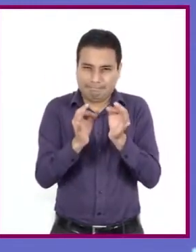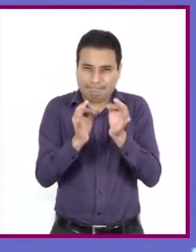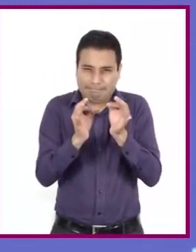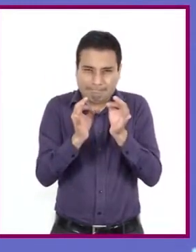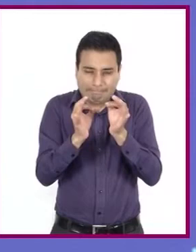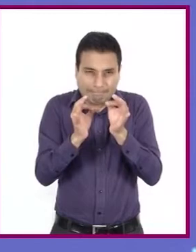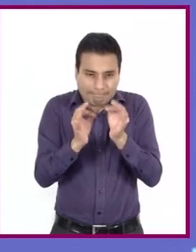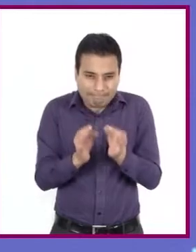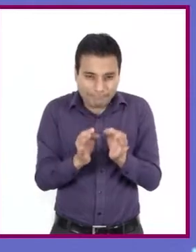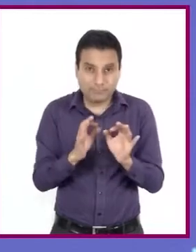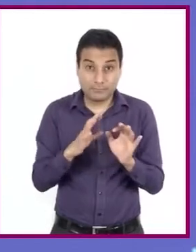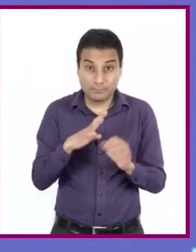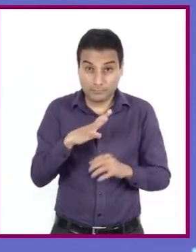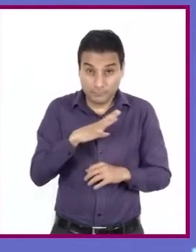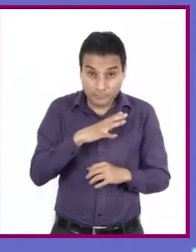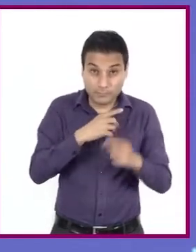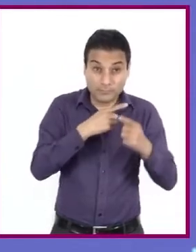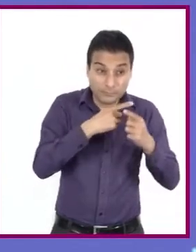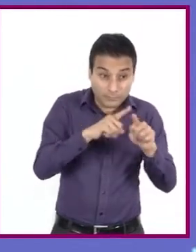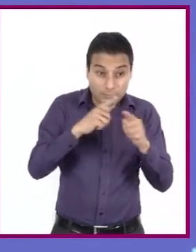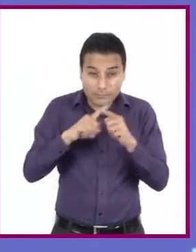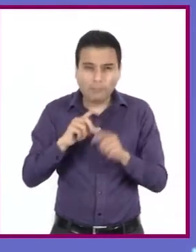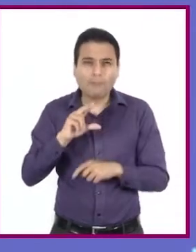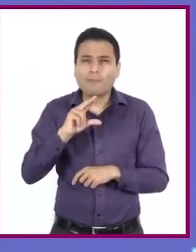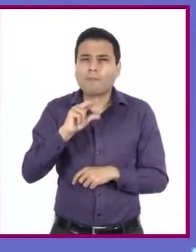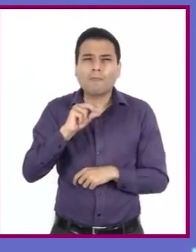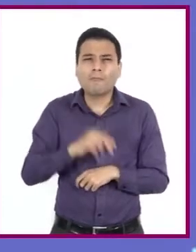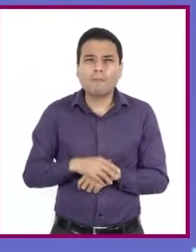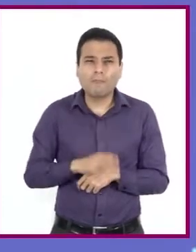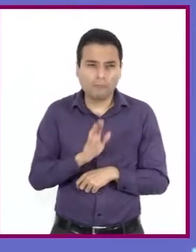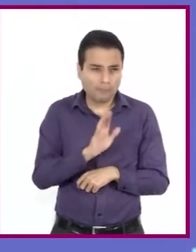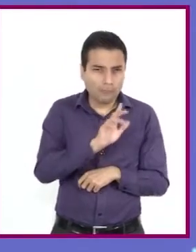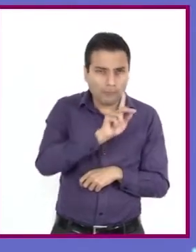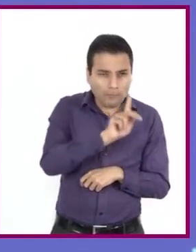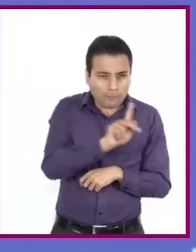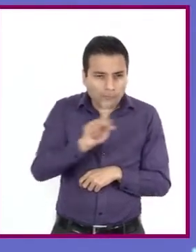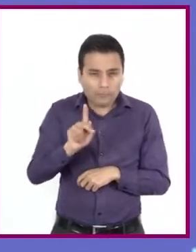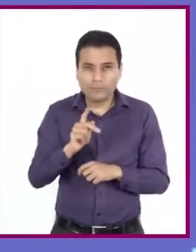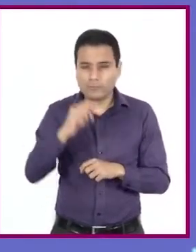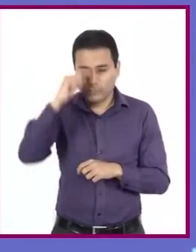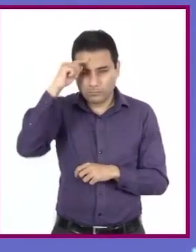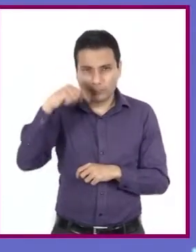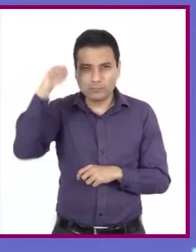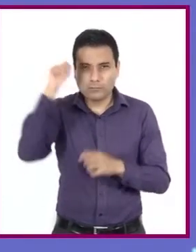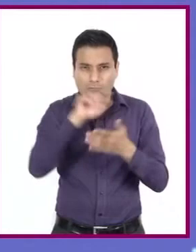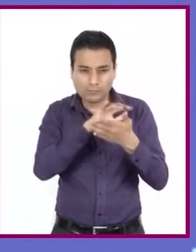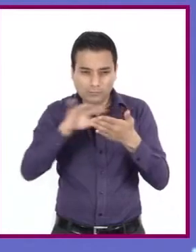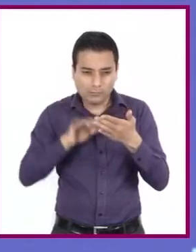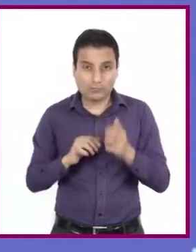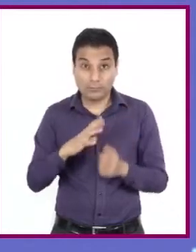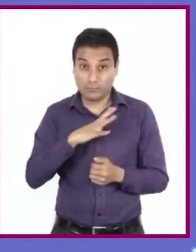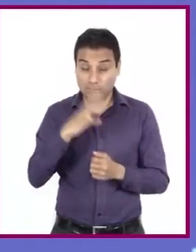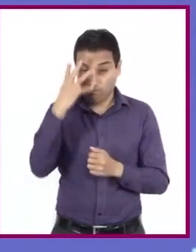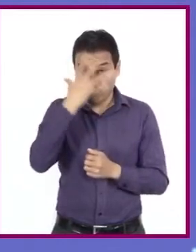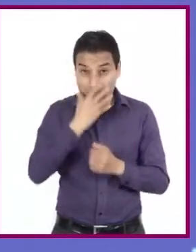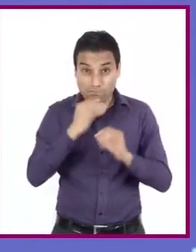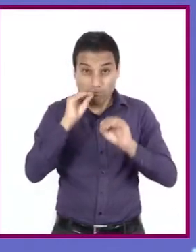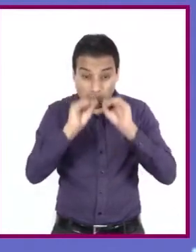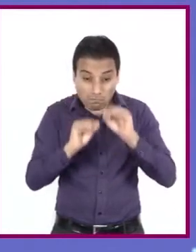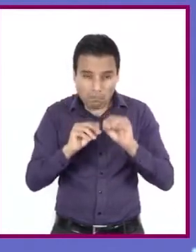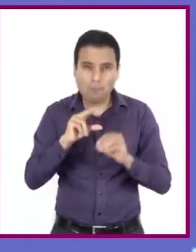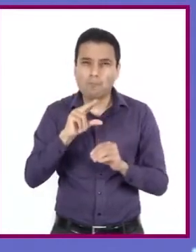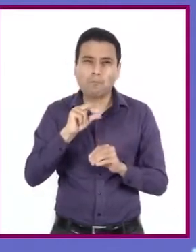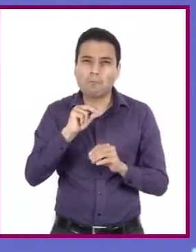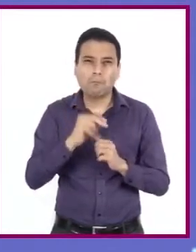encuentran contrastes. Es muy fácil leer estos textos, pues carecen de adornos, como lo indica el propio nombre